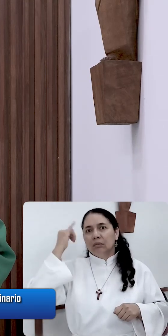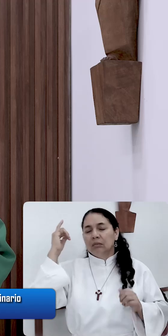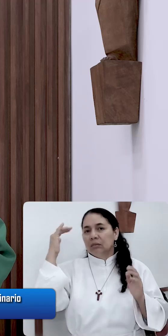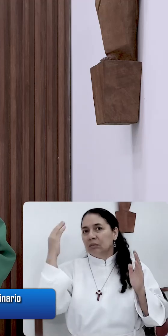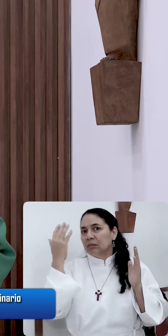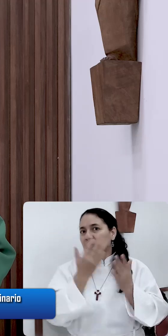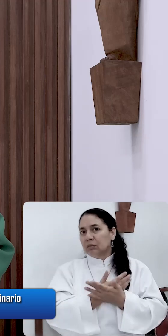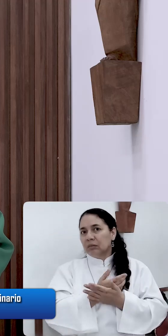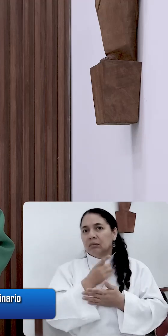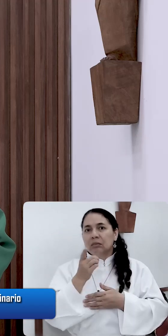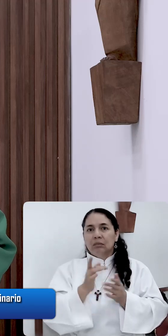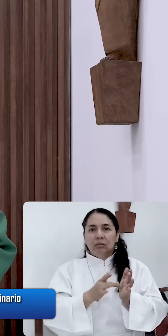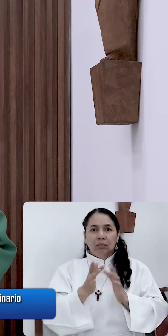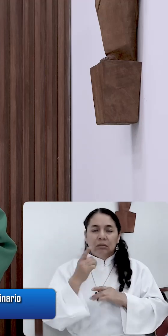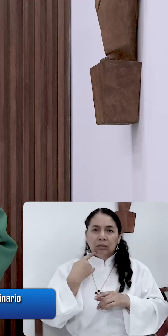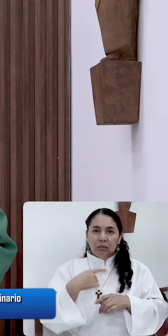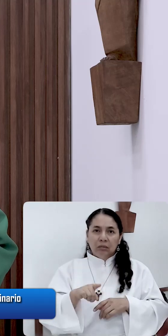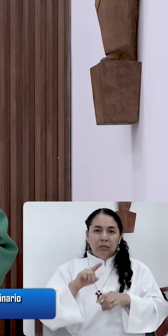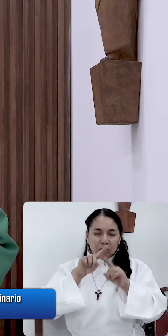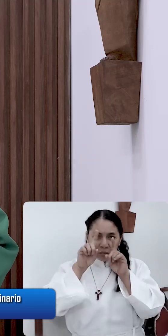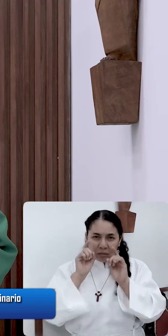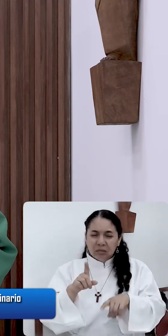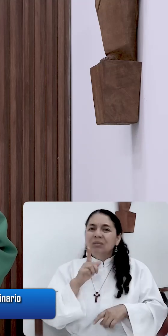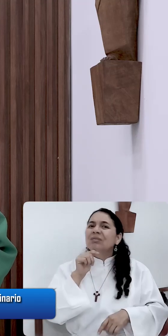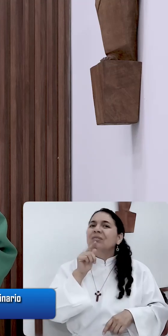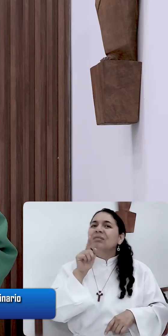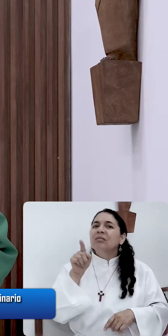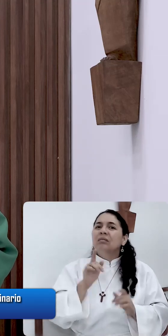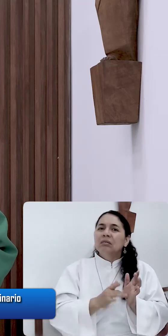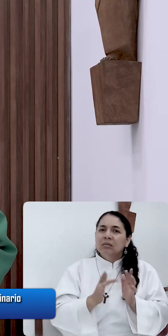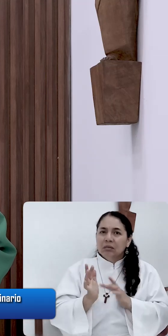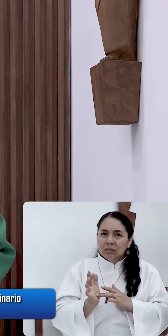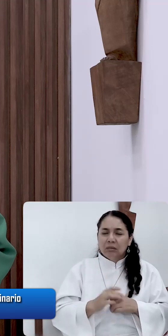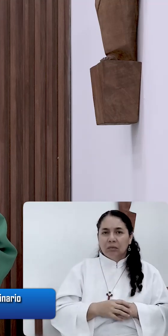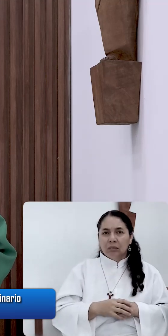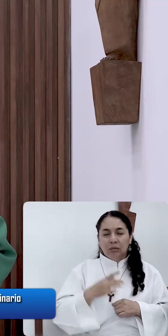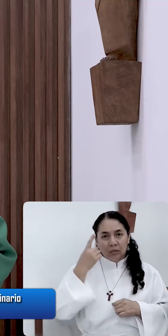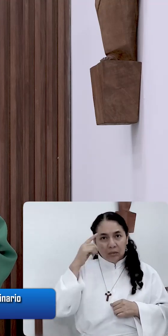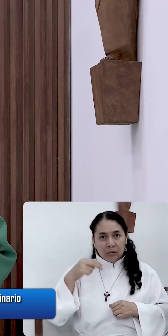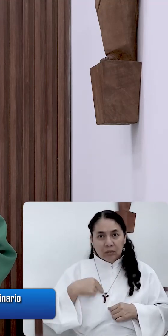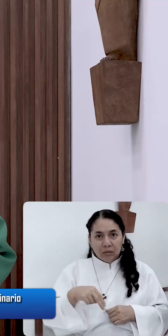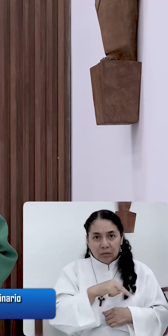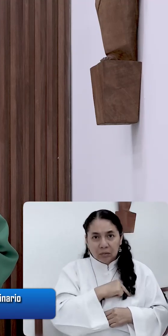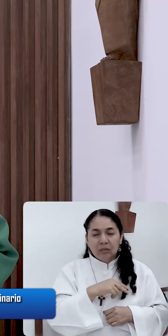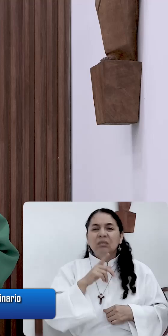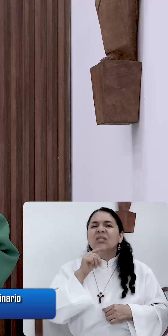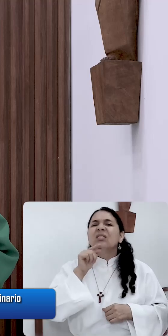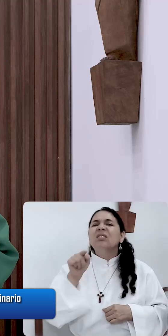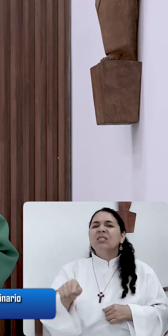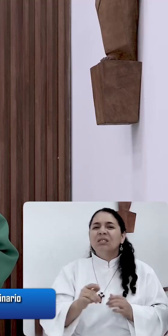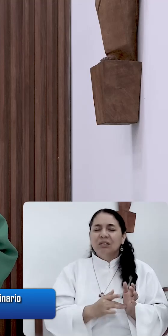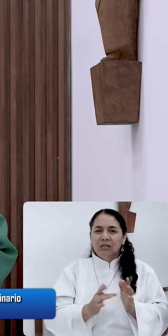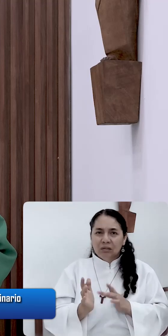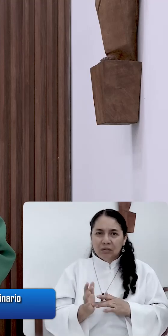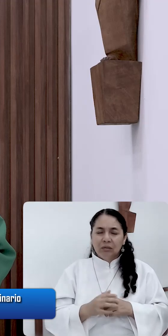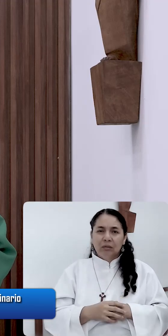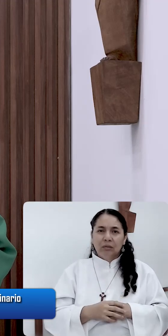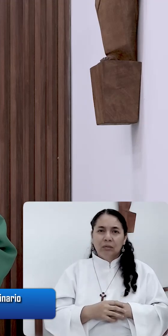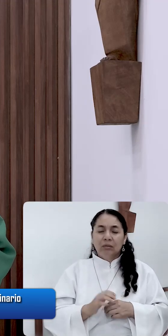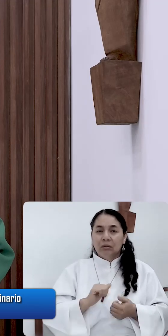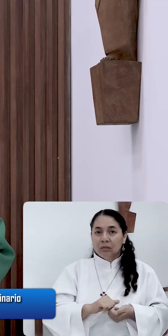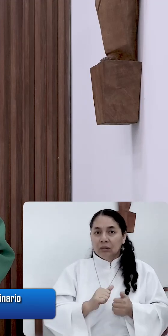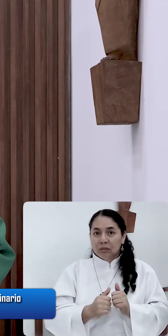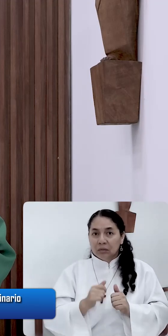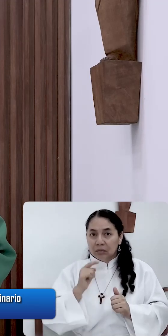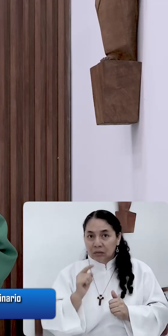de Jesús. Por eso la pregunta, ¿quién es Jesús? Para nosotros, ¿quién es Jesús? Y cada uno